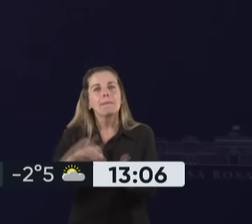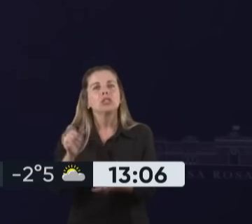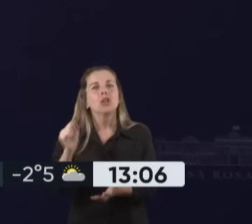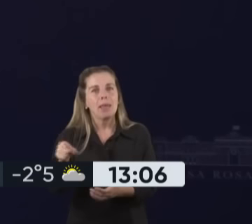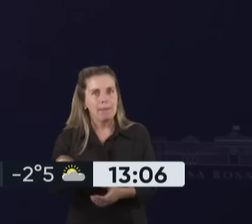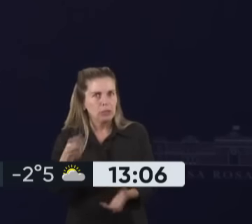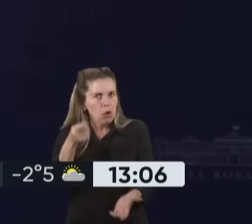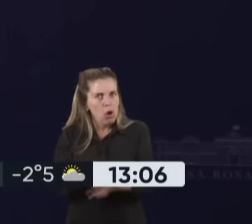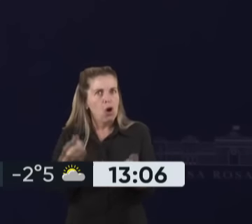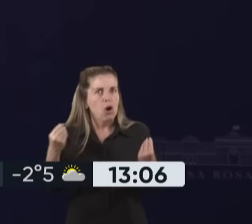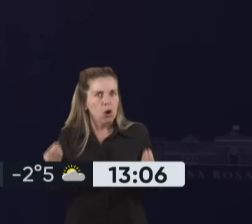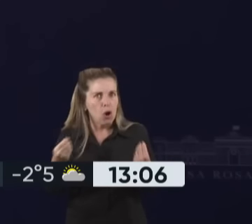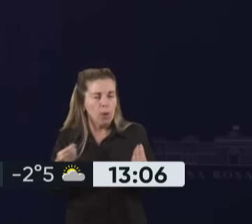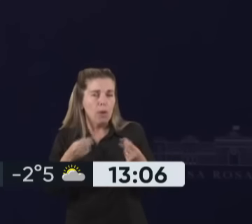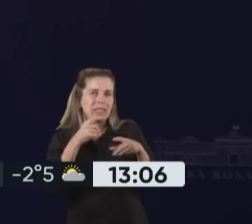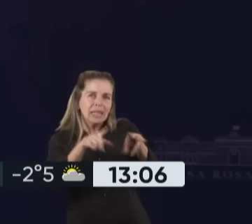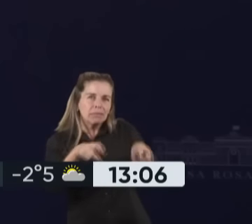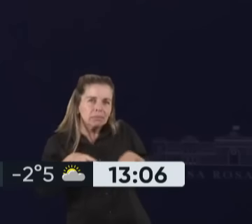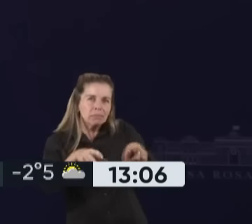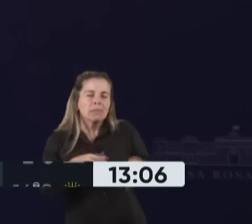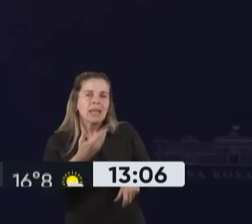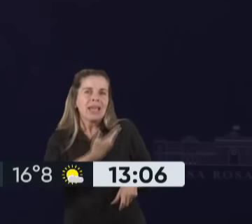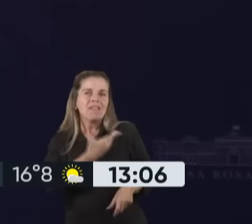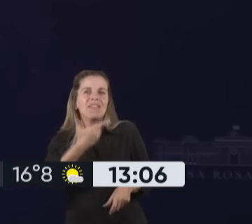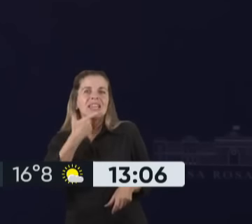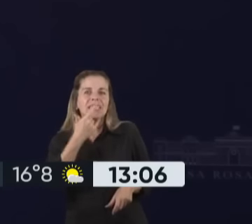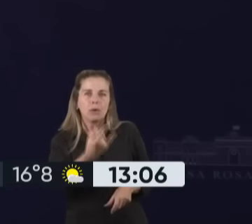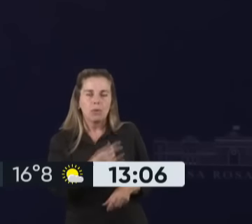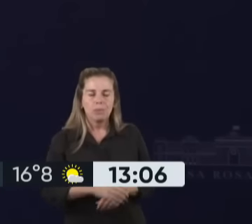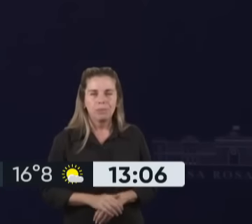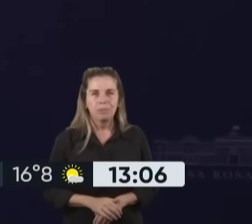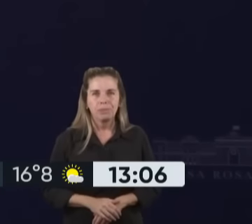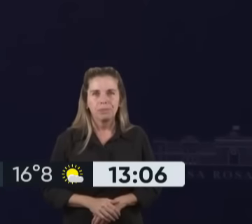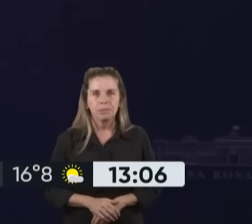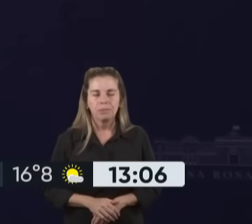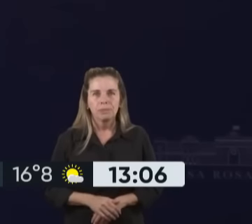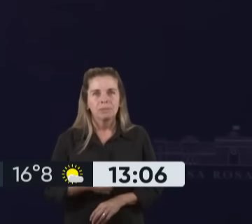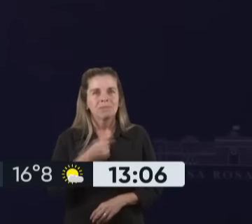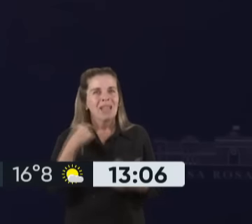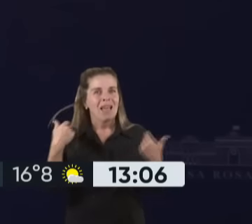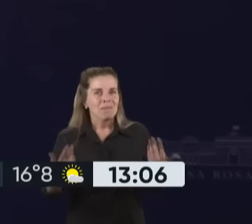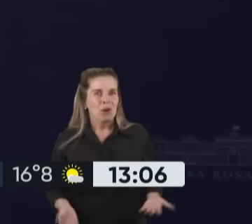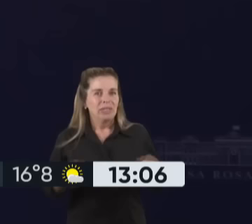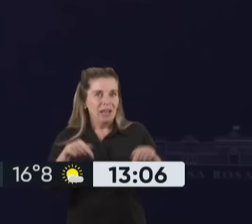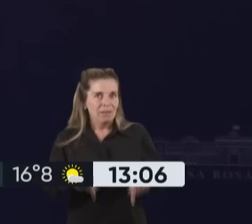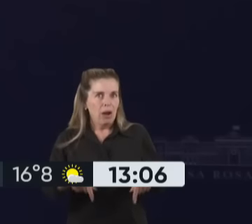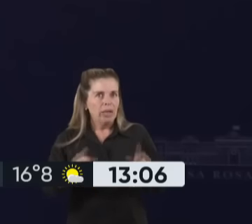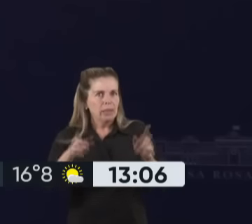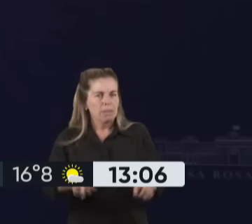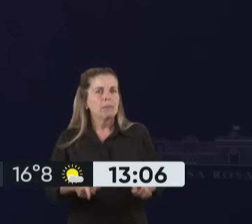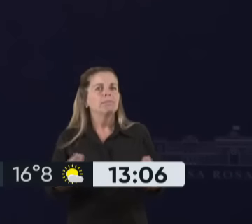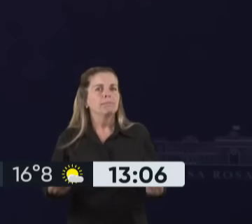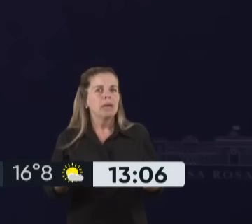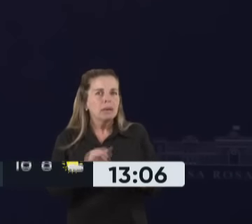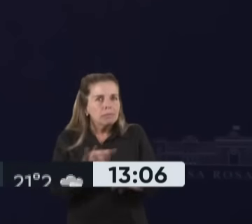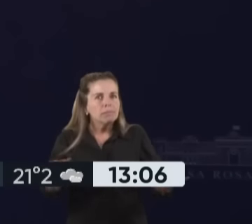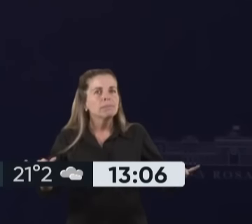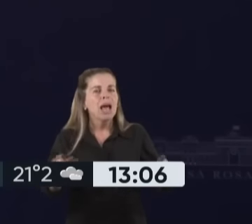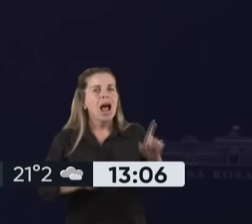Fondo del Servicio Universal, o conocido como FSU. Quiero aprovechar este espacio también para contarles algunos